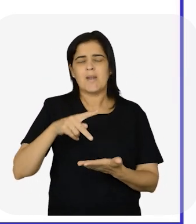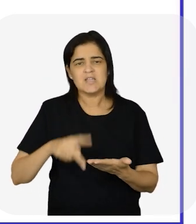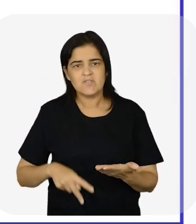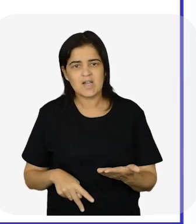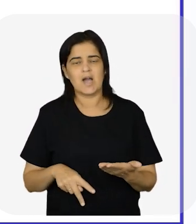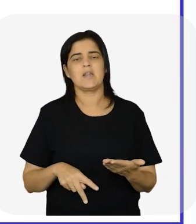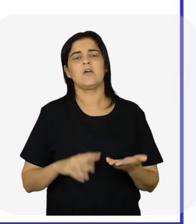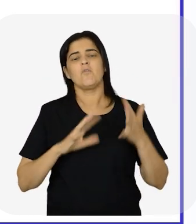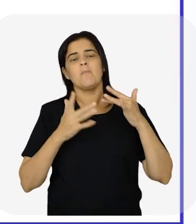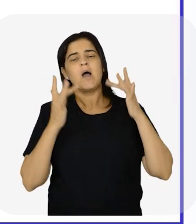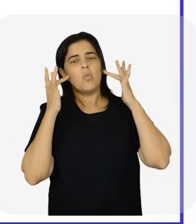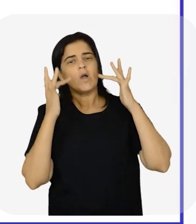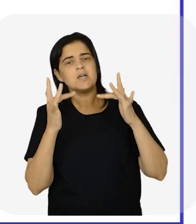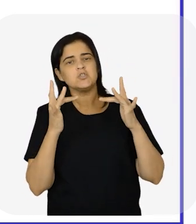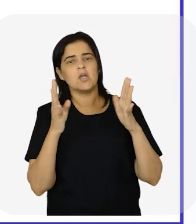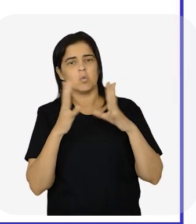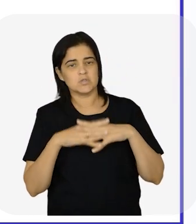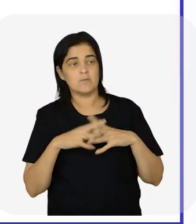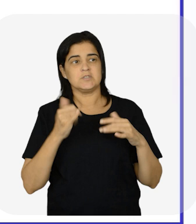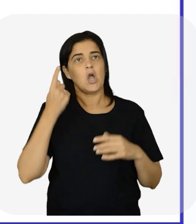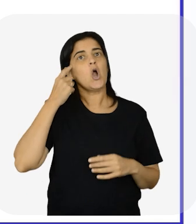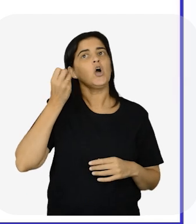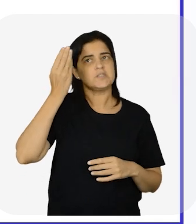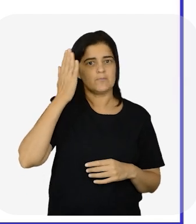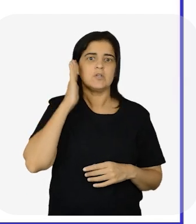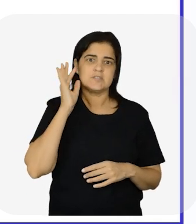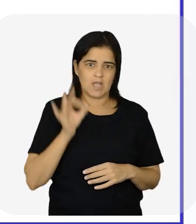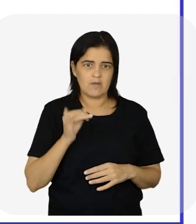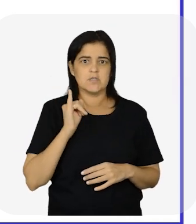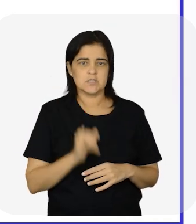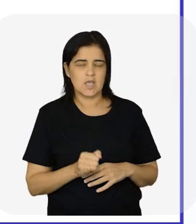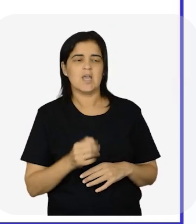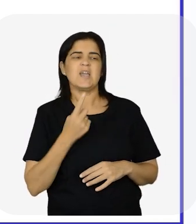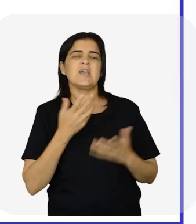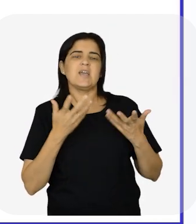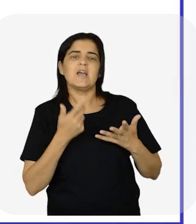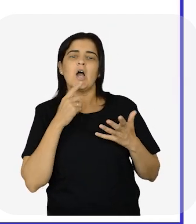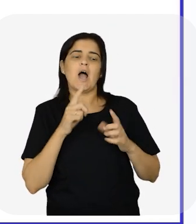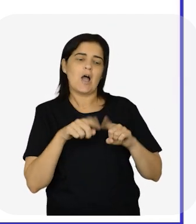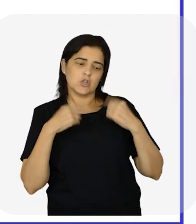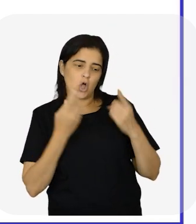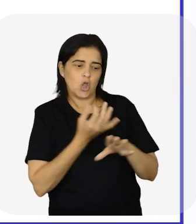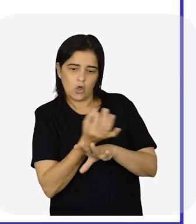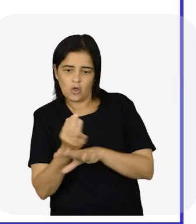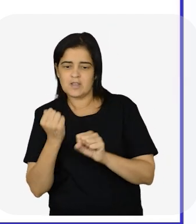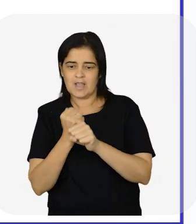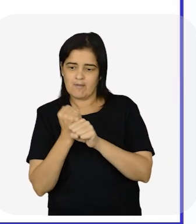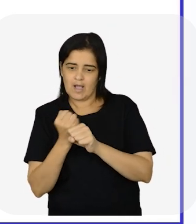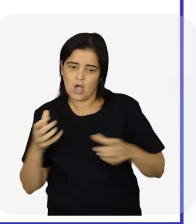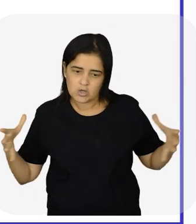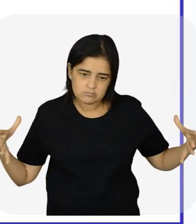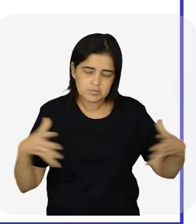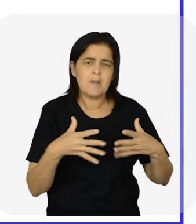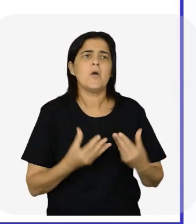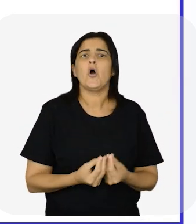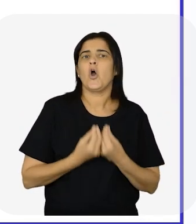la perspectiva de la educación inclusiva. O sea, tengo el concepto, sé que educación inclusiva implica llegar a todos, trabajar con todos, pero bueno, ¿cómo